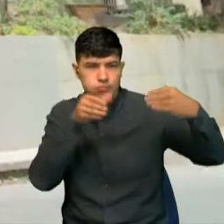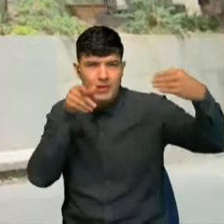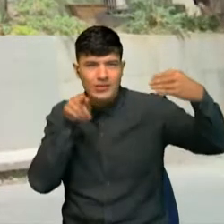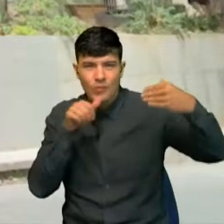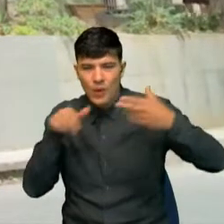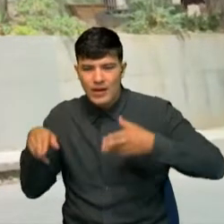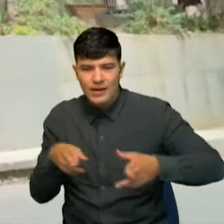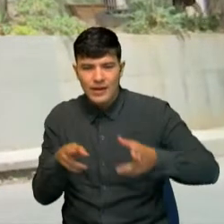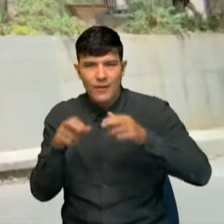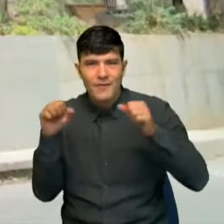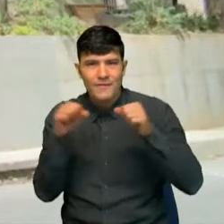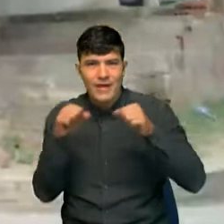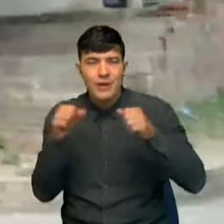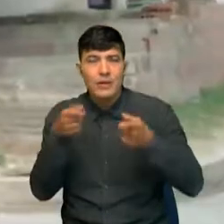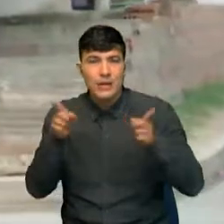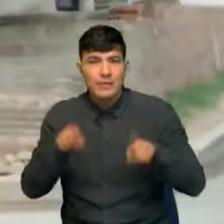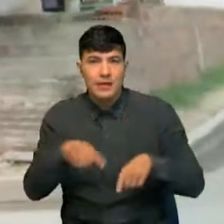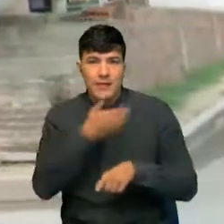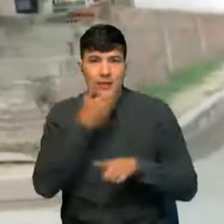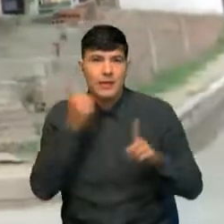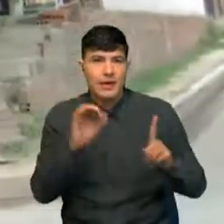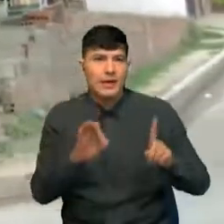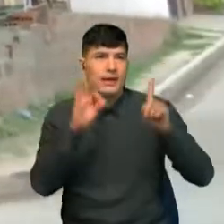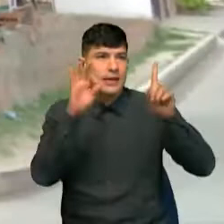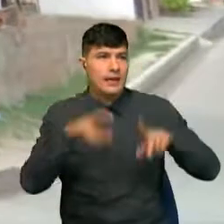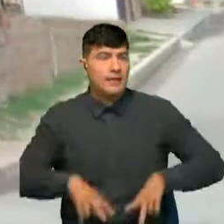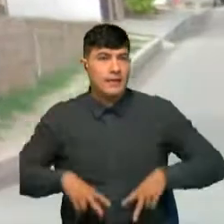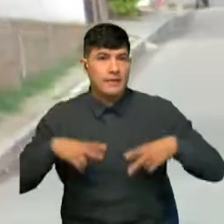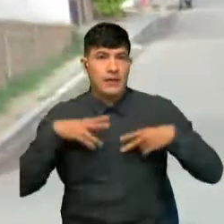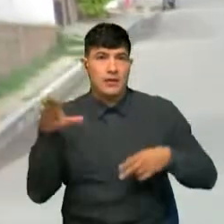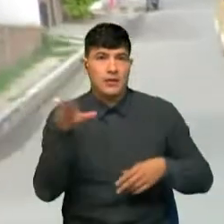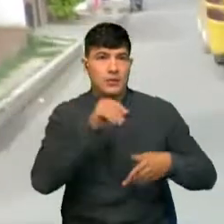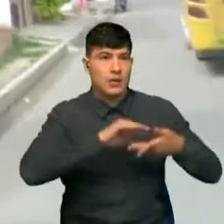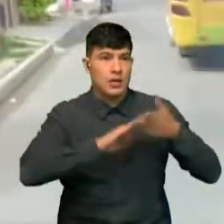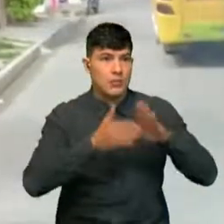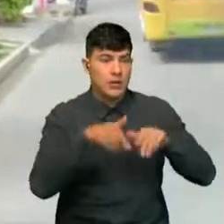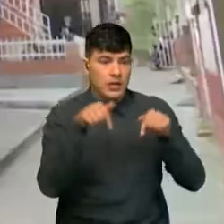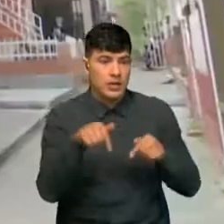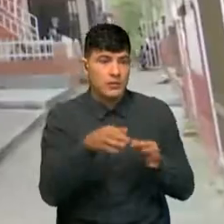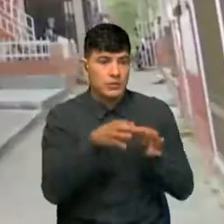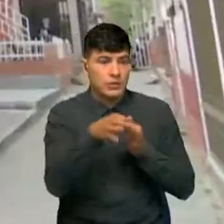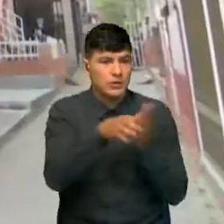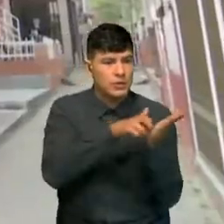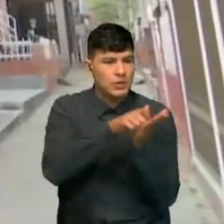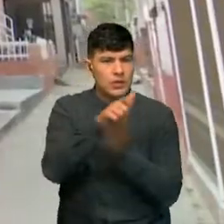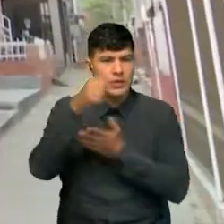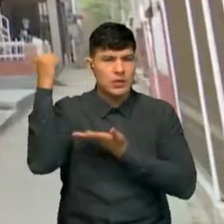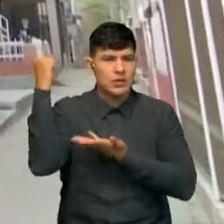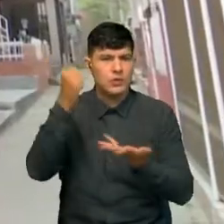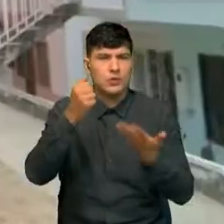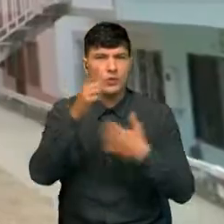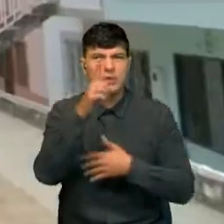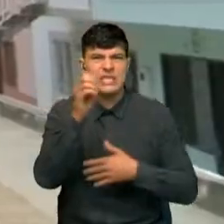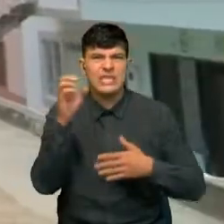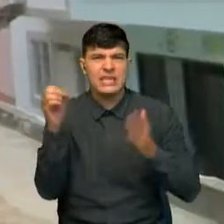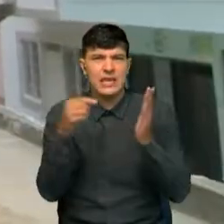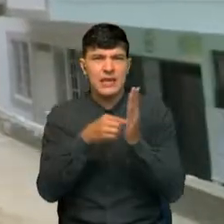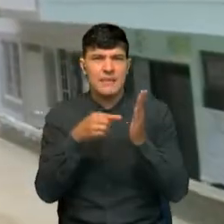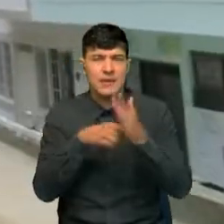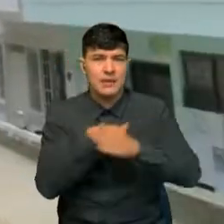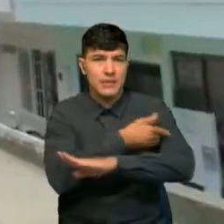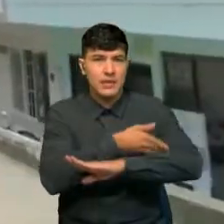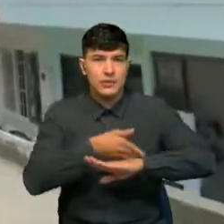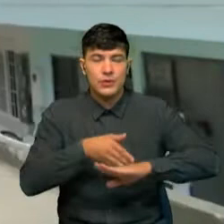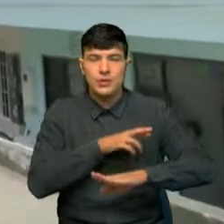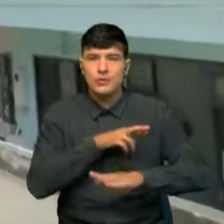Frío, mejorando también la calidad de vida de nuestros gironeses. Con una inversión muy alta, cerca de los 100 mil millones de pesos,